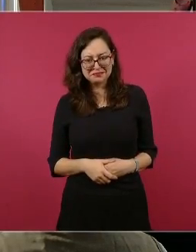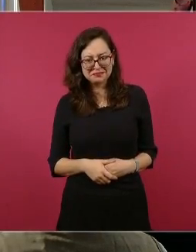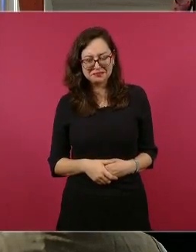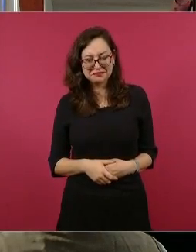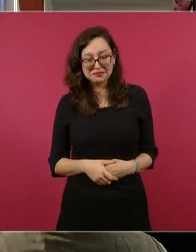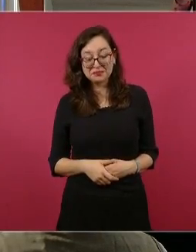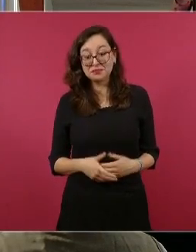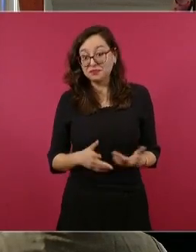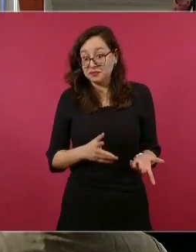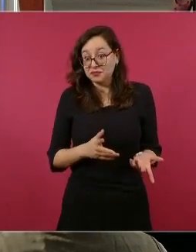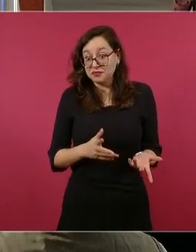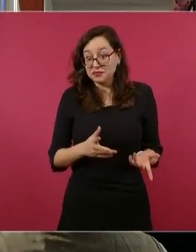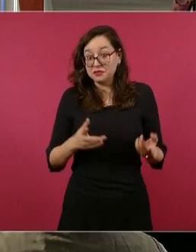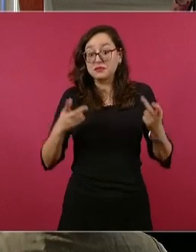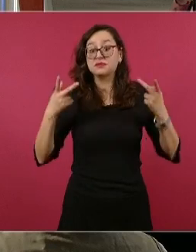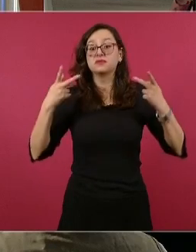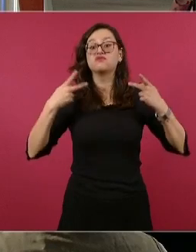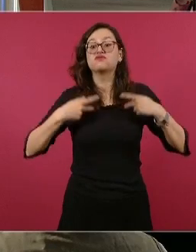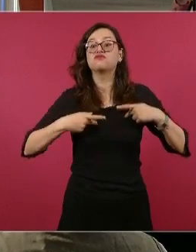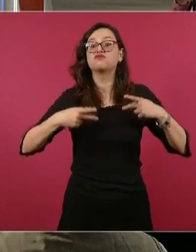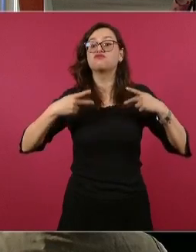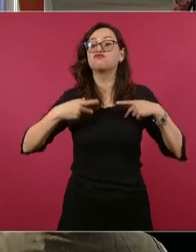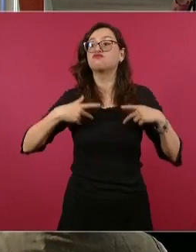le pregunto a la gente,